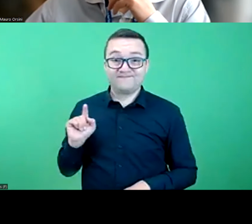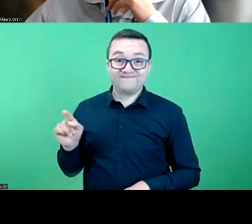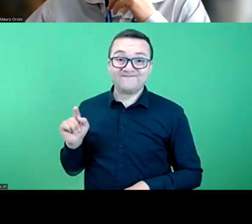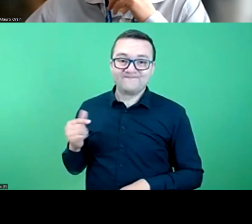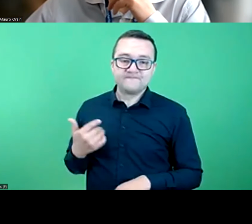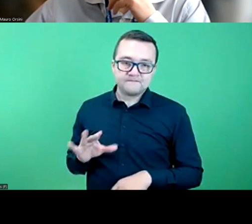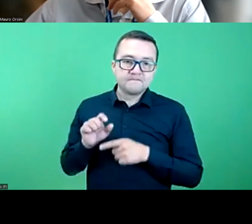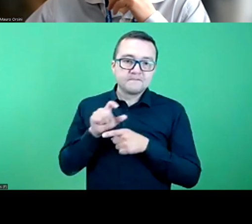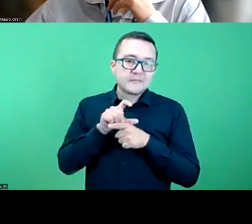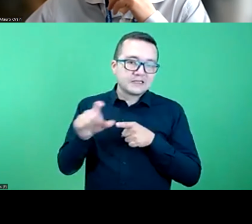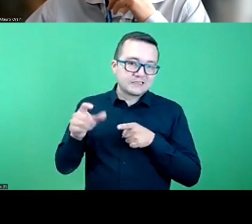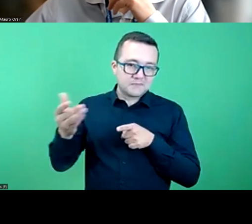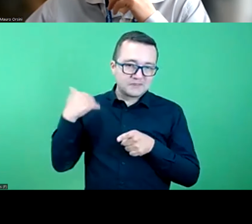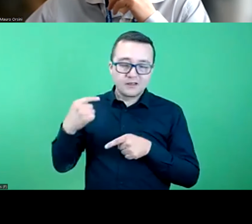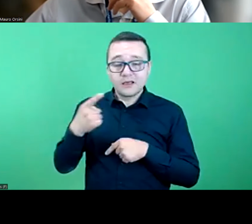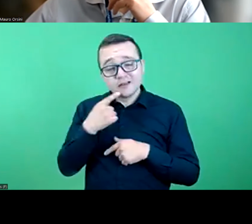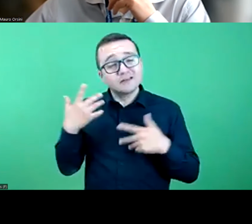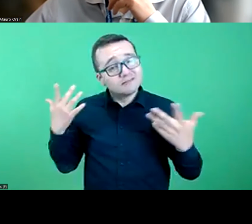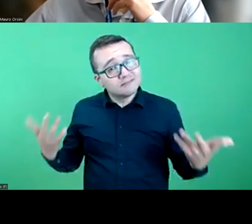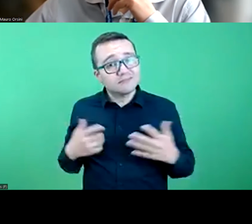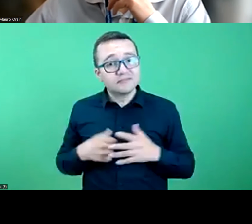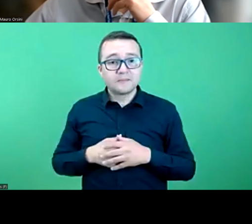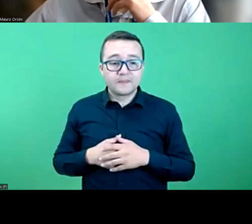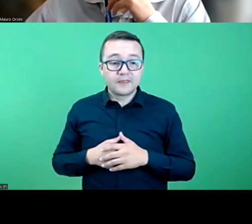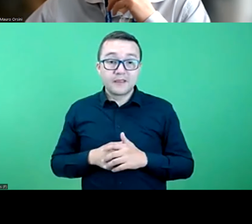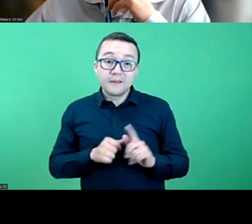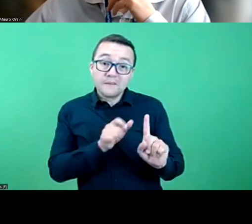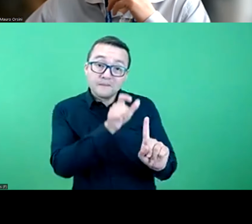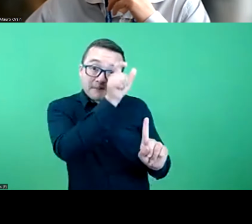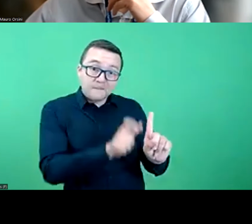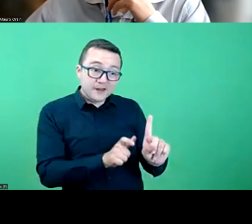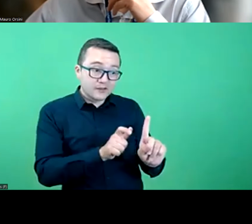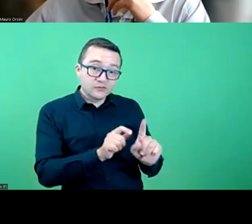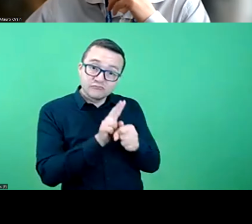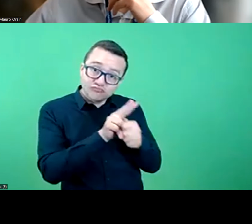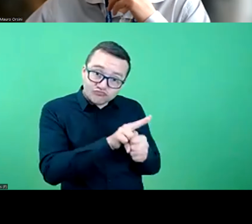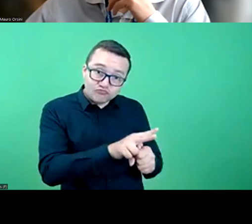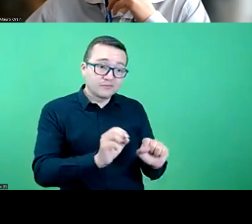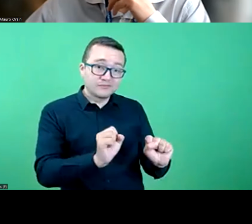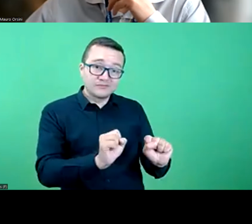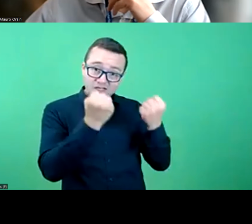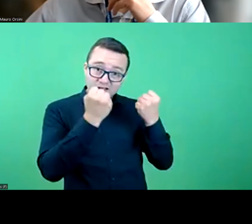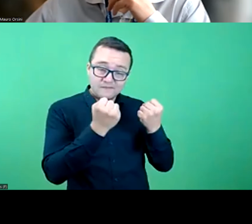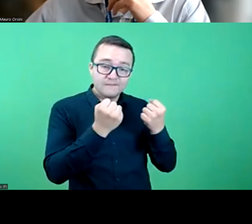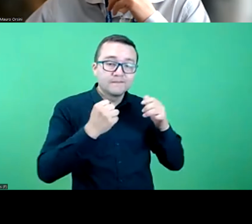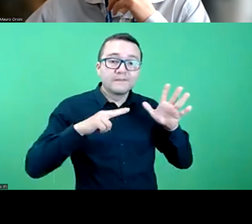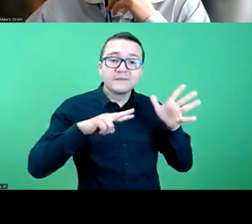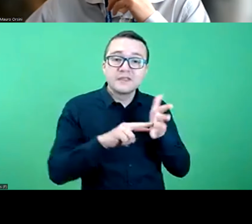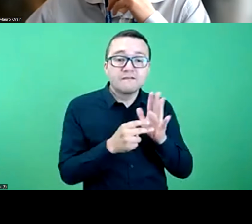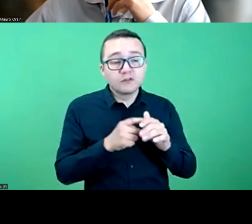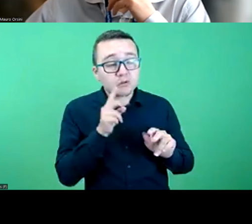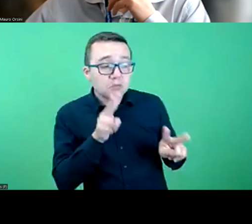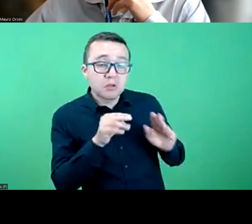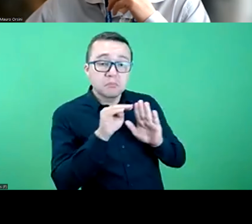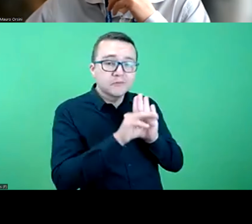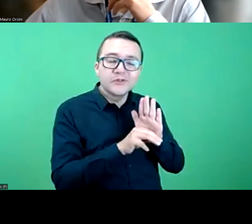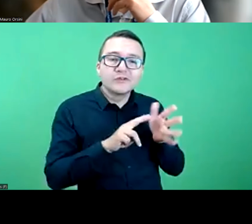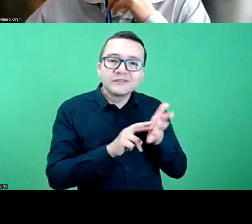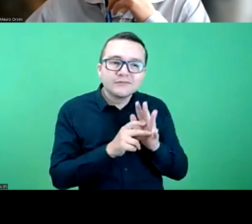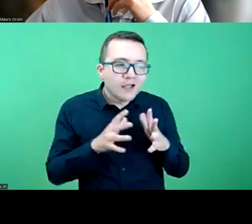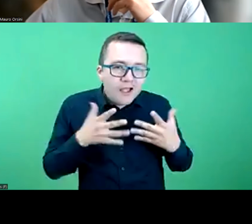de entender que la seguridad del paciente no es solo evitar el daño, es también la búsqueda activa, y leo textualmente, de la más